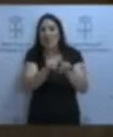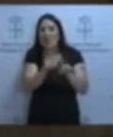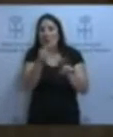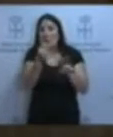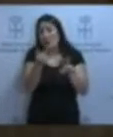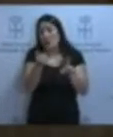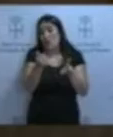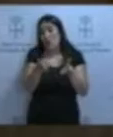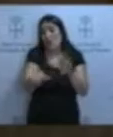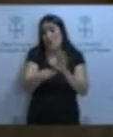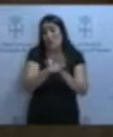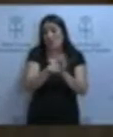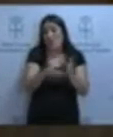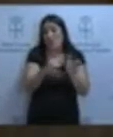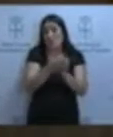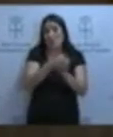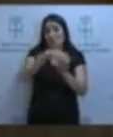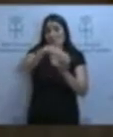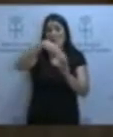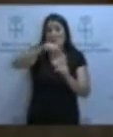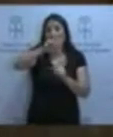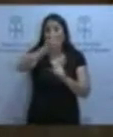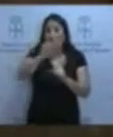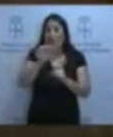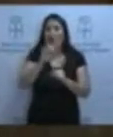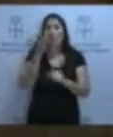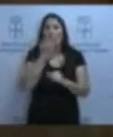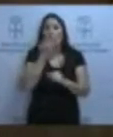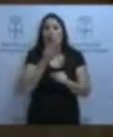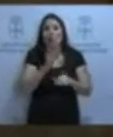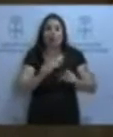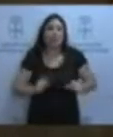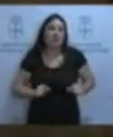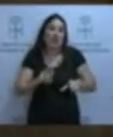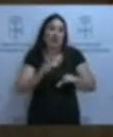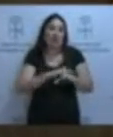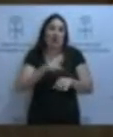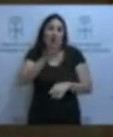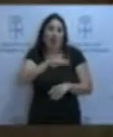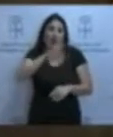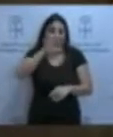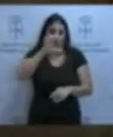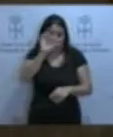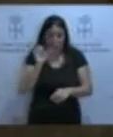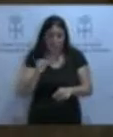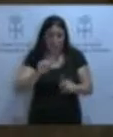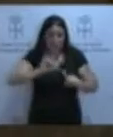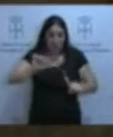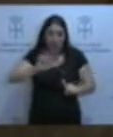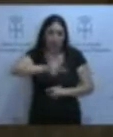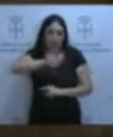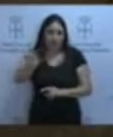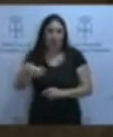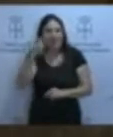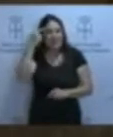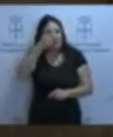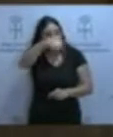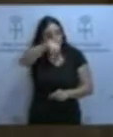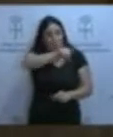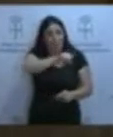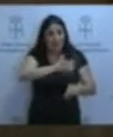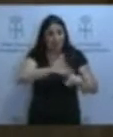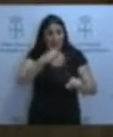Marea, a lo que costaría construir los colegios de la Florida, de la Corredoria, de Roces, de Nuevo Roces. Y sabemos que ustedes, mientras ha sucedido